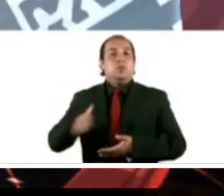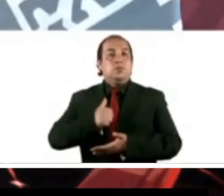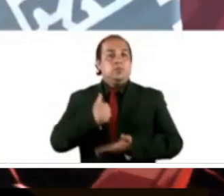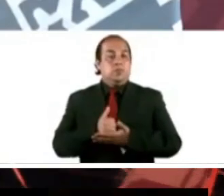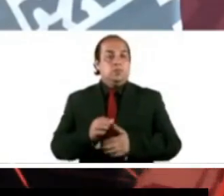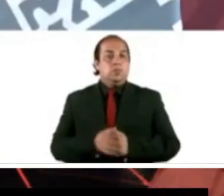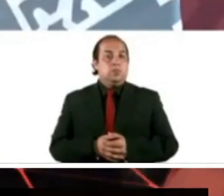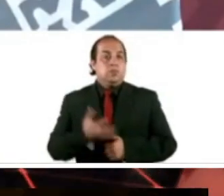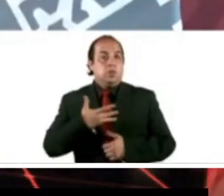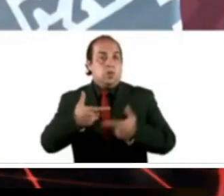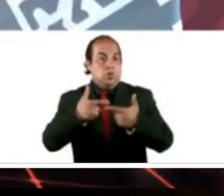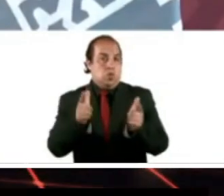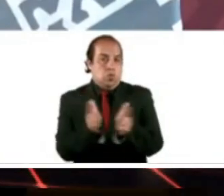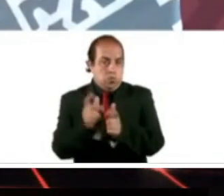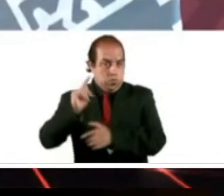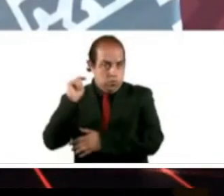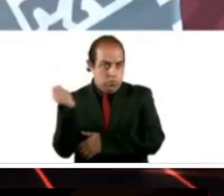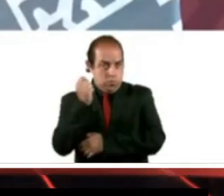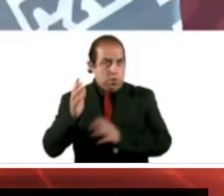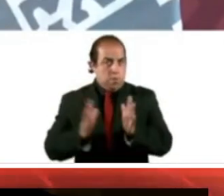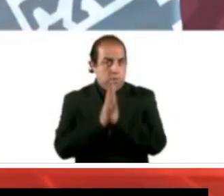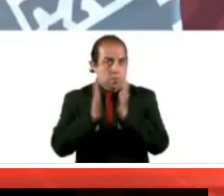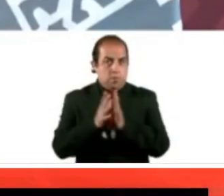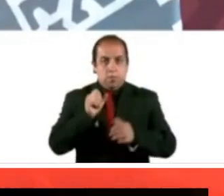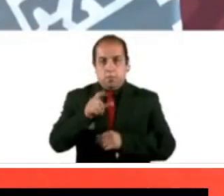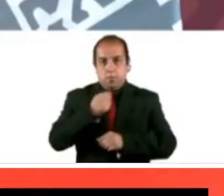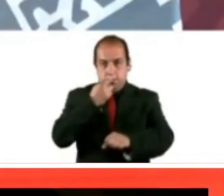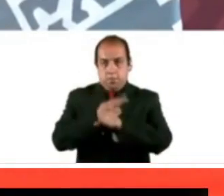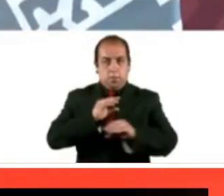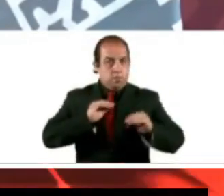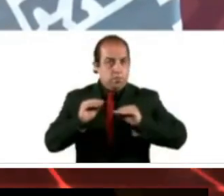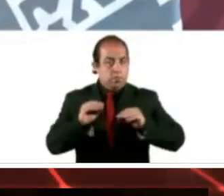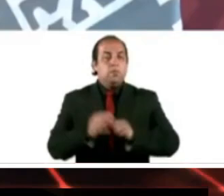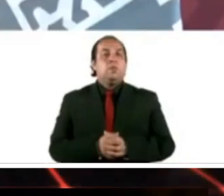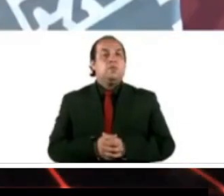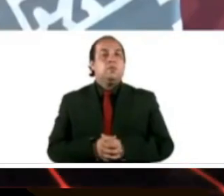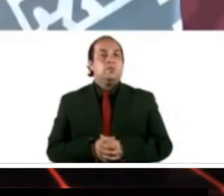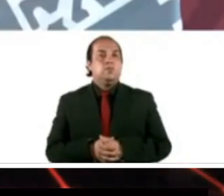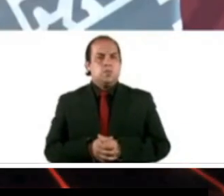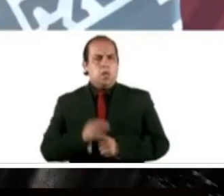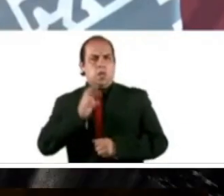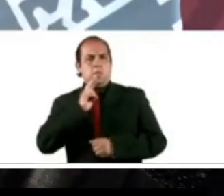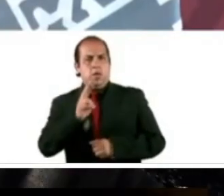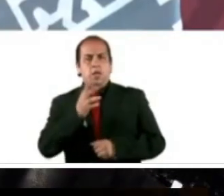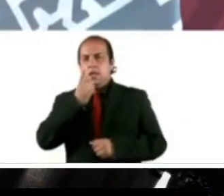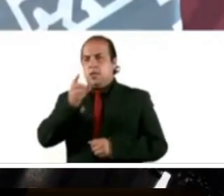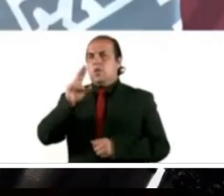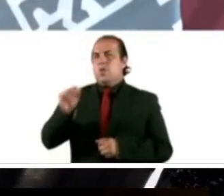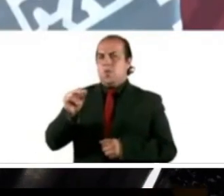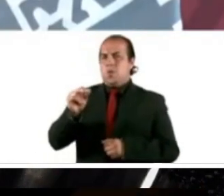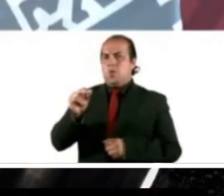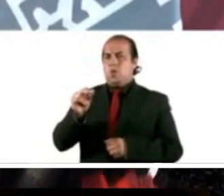a través de un grupo técnico donde participó también el secretario de Movilidad, pues estuvo contestando diciendo no están